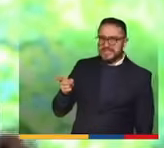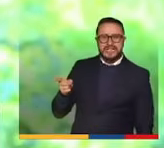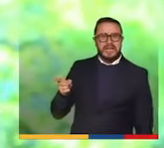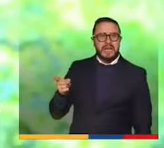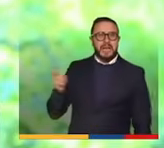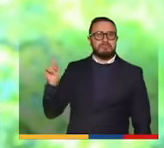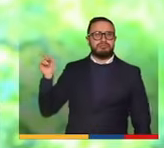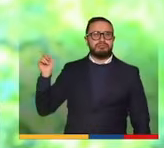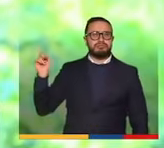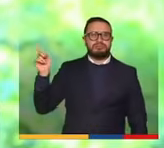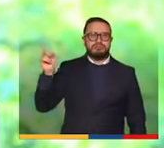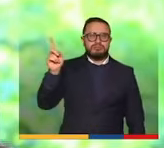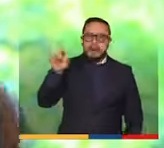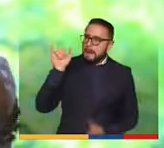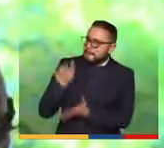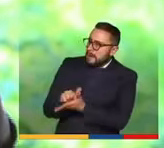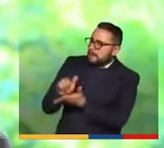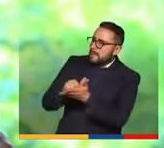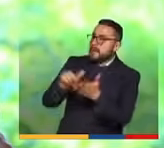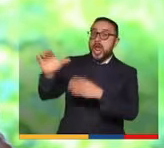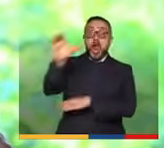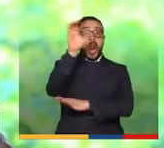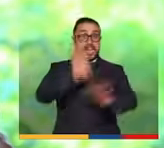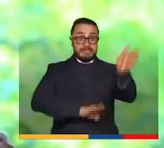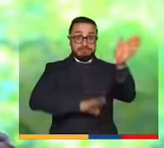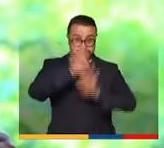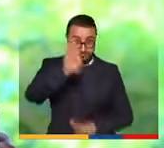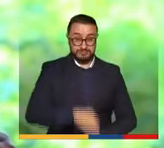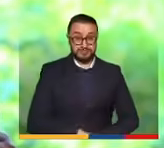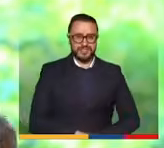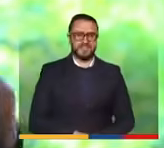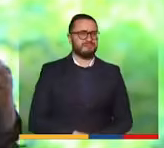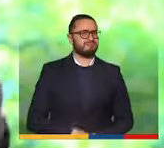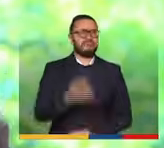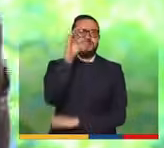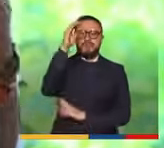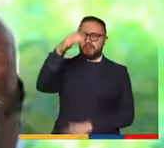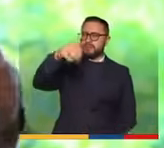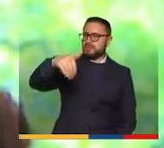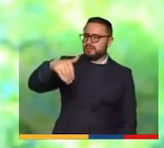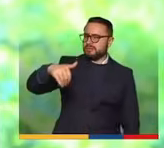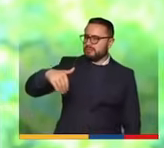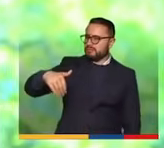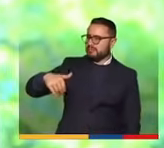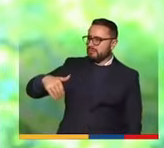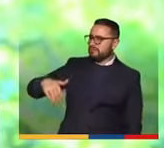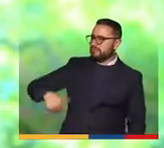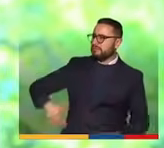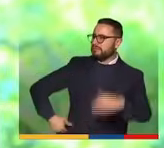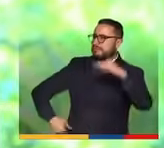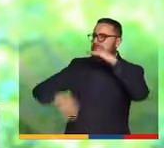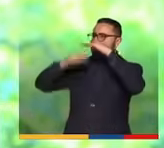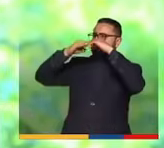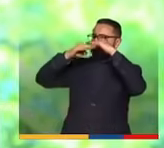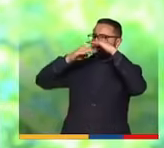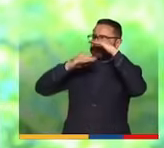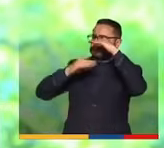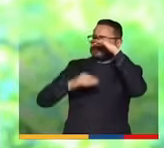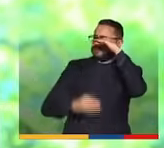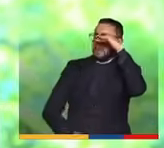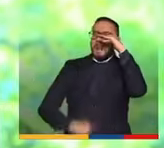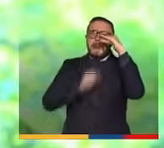atraso económico y se fue convirtiendo en una de las sociedades más desiguales de la tierra, como si